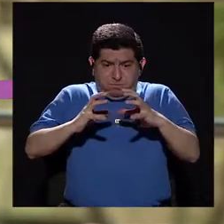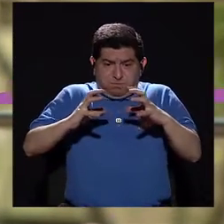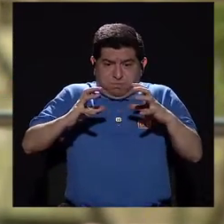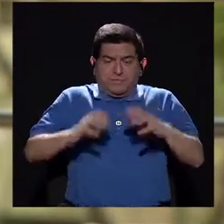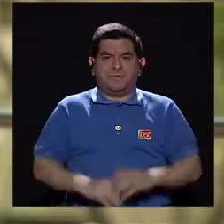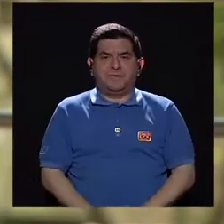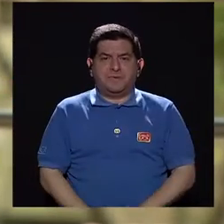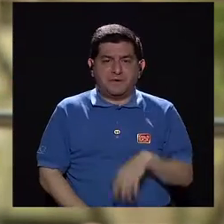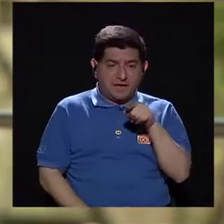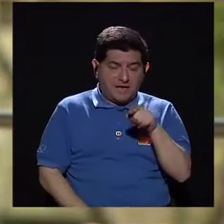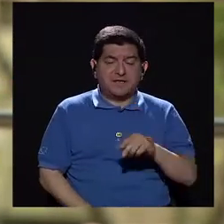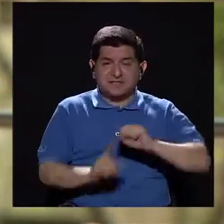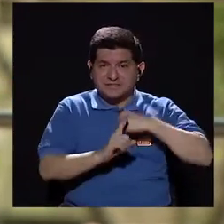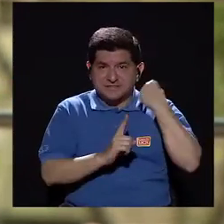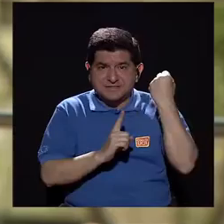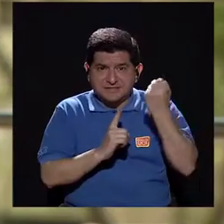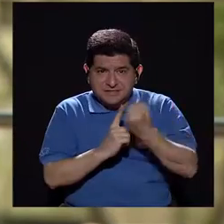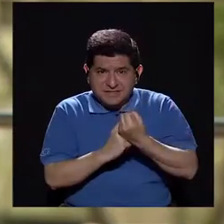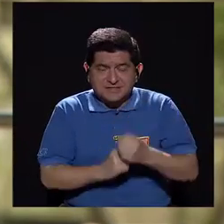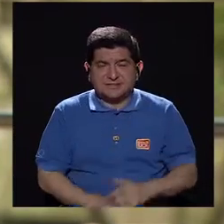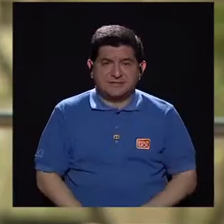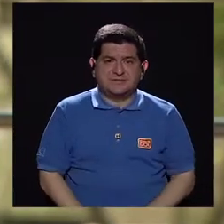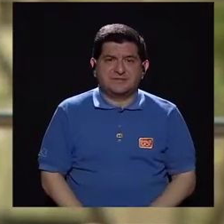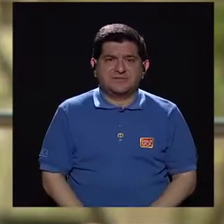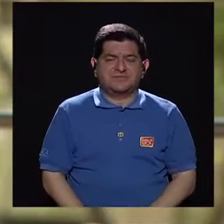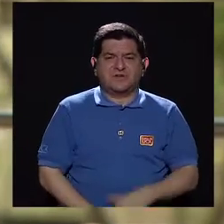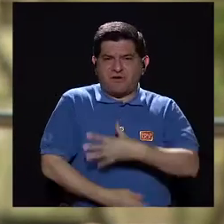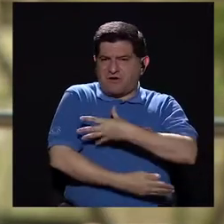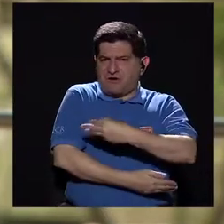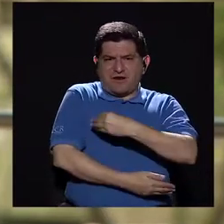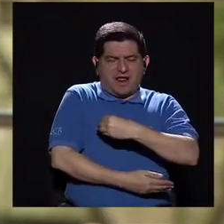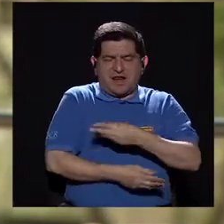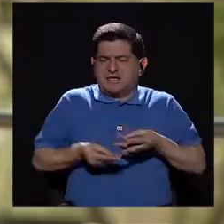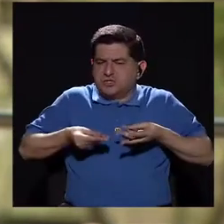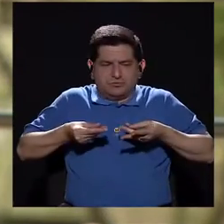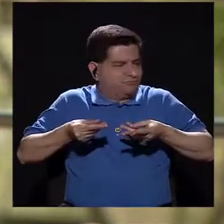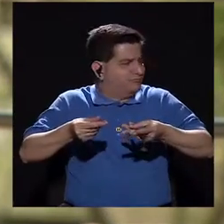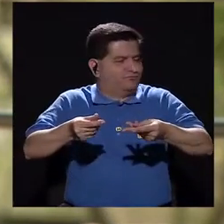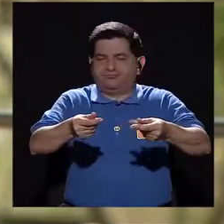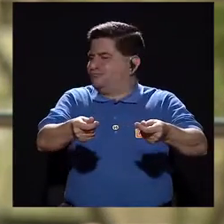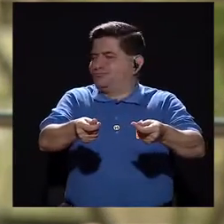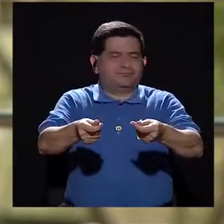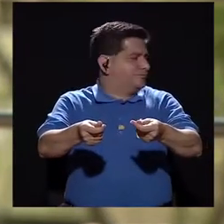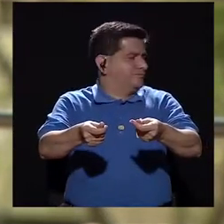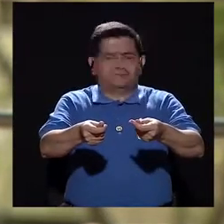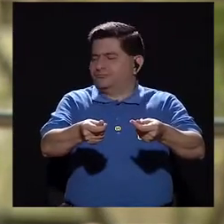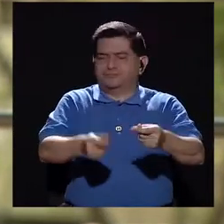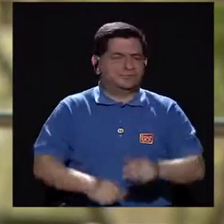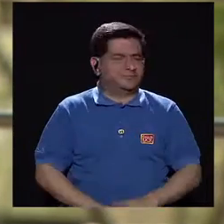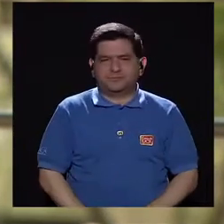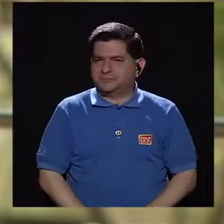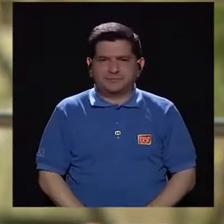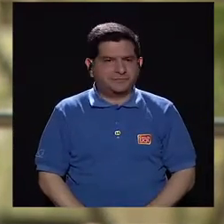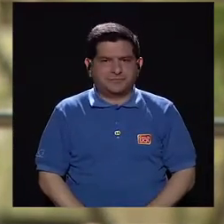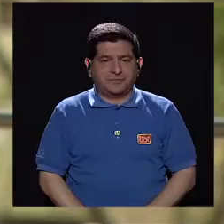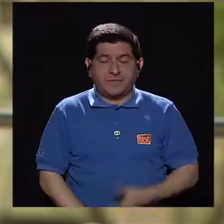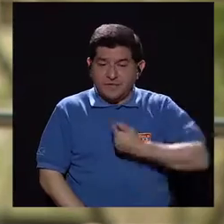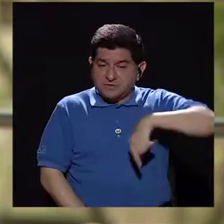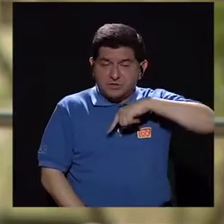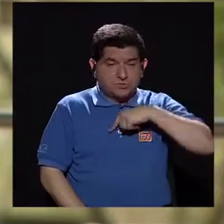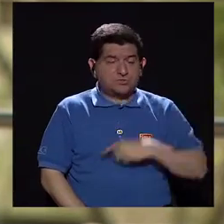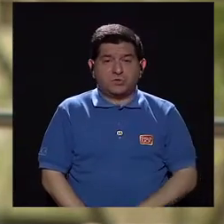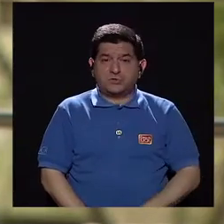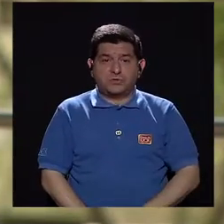inflama, ese tejido se inflama y al estar inflamado la leche no puede fluir. Y si no tenemos y